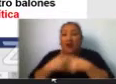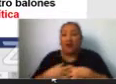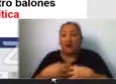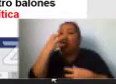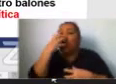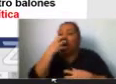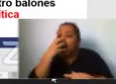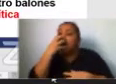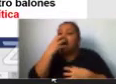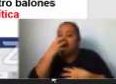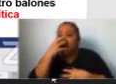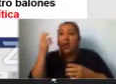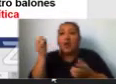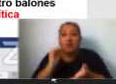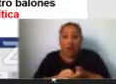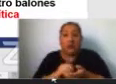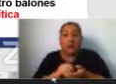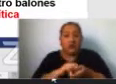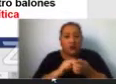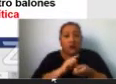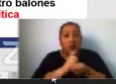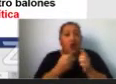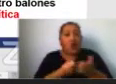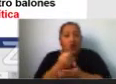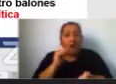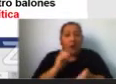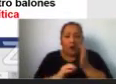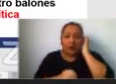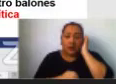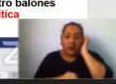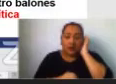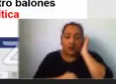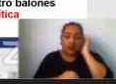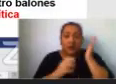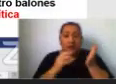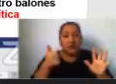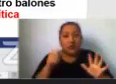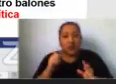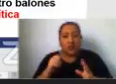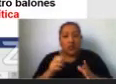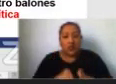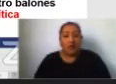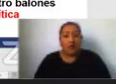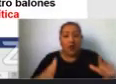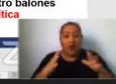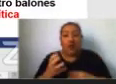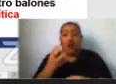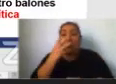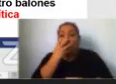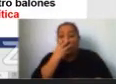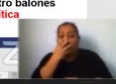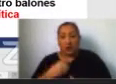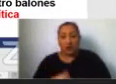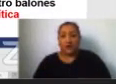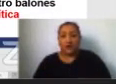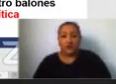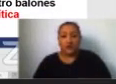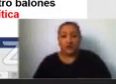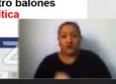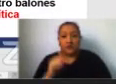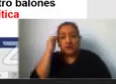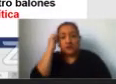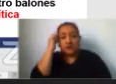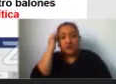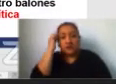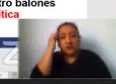tiene que realizar también la compra de 60 balones de oxígeno. Hoy la mirada se centra en Moyobamba, dado que su